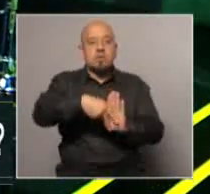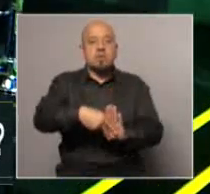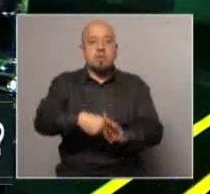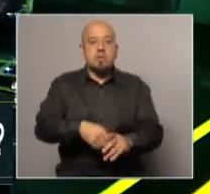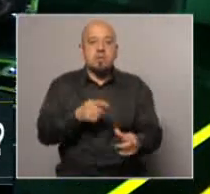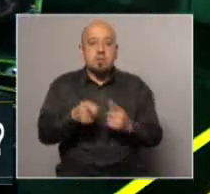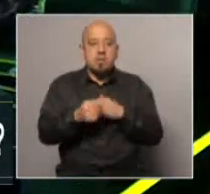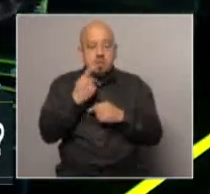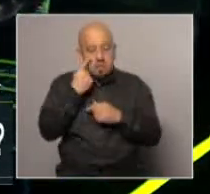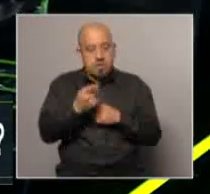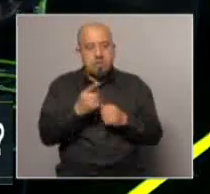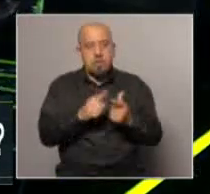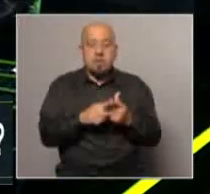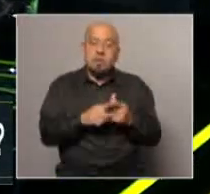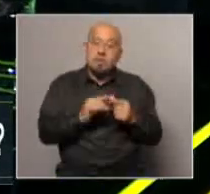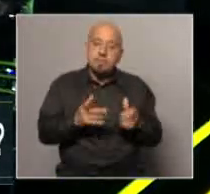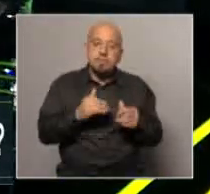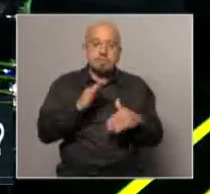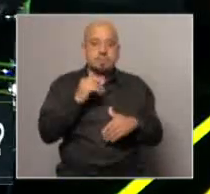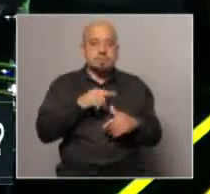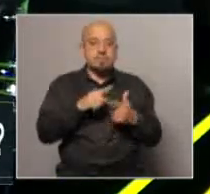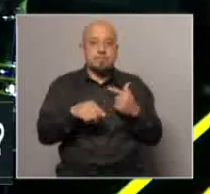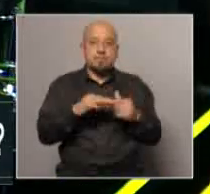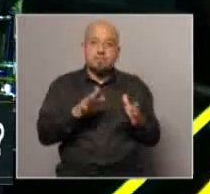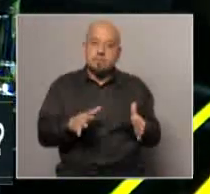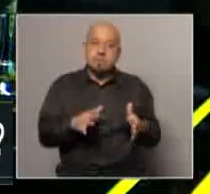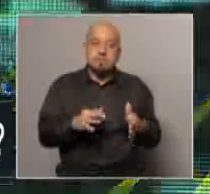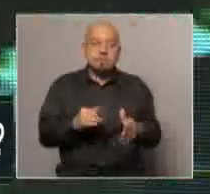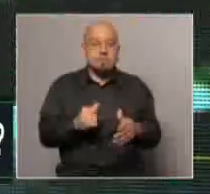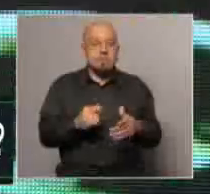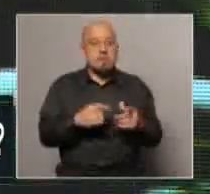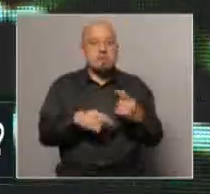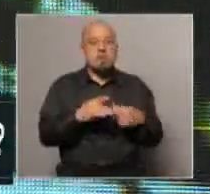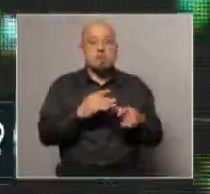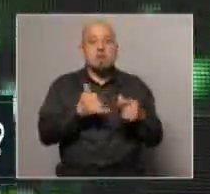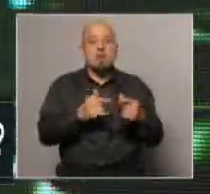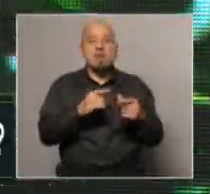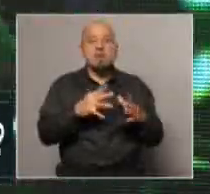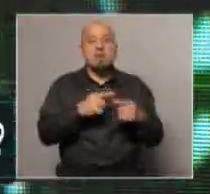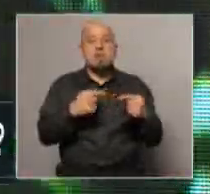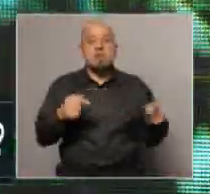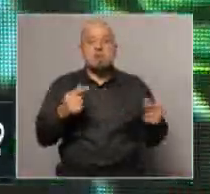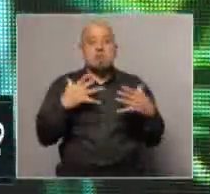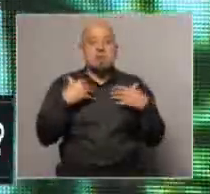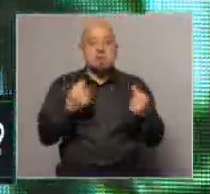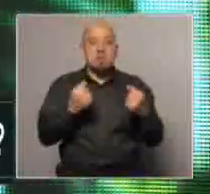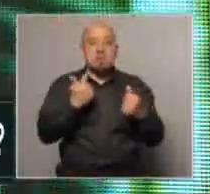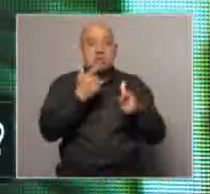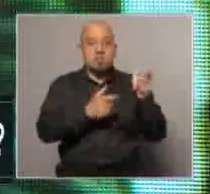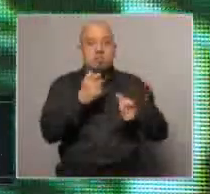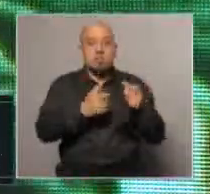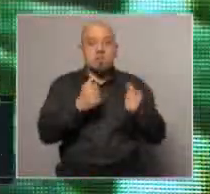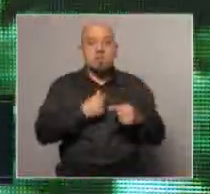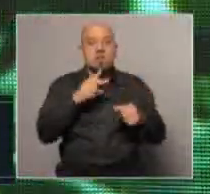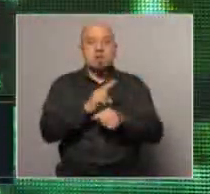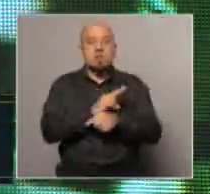poner la lupa y siempre no estamos arriesgando. Y además tiene que ser una cosa cuidadosa de muchas cosas, de la salud de la gente y de la